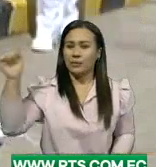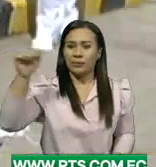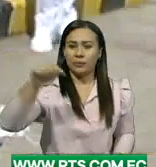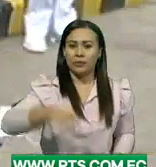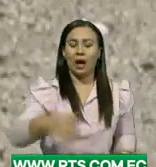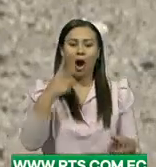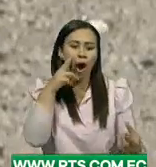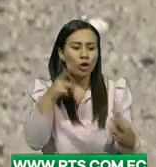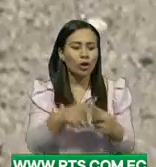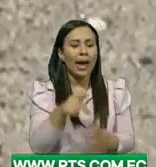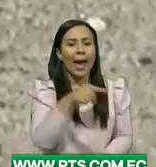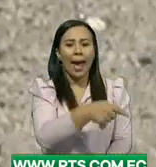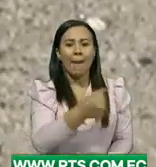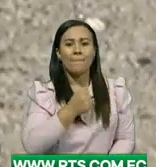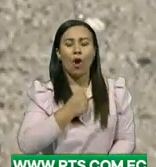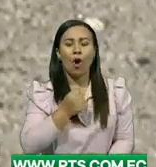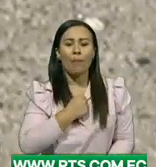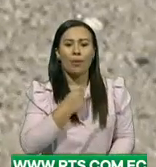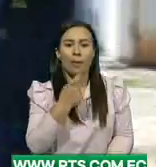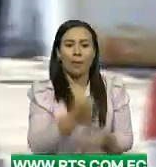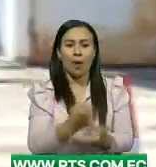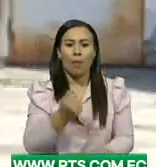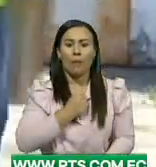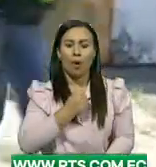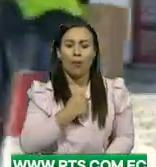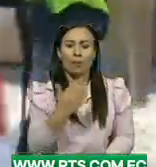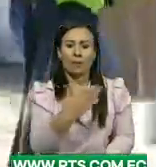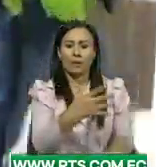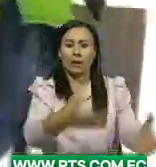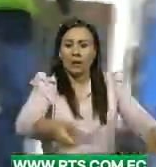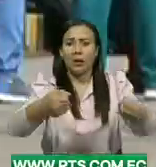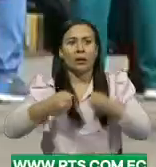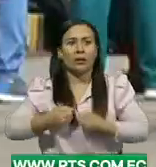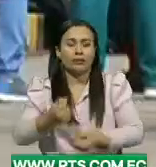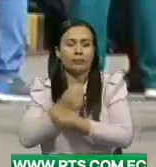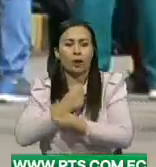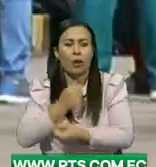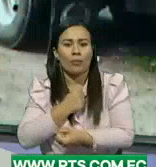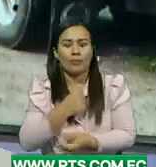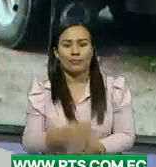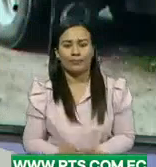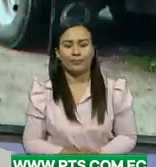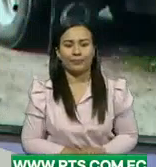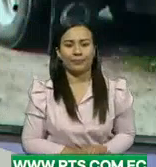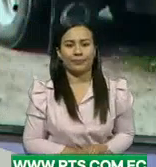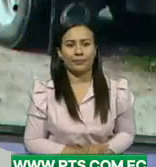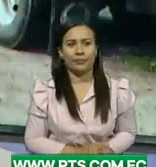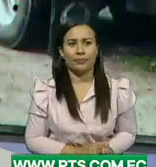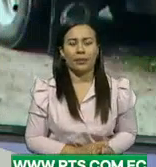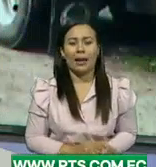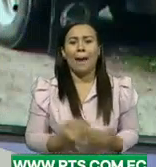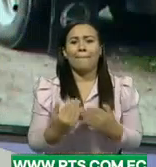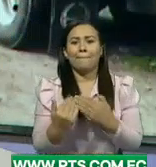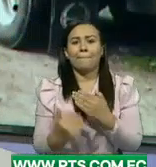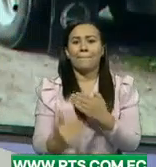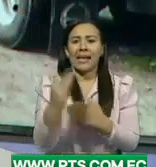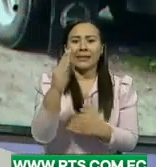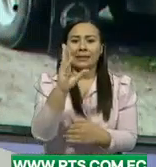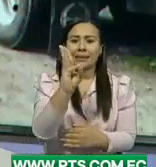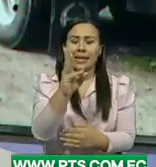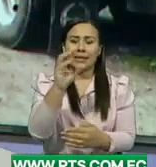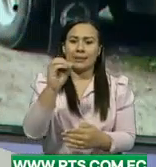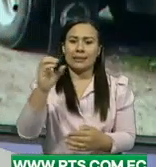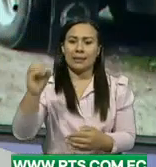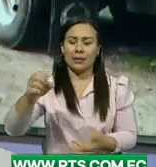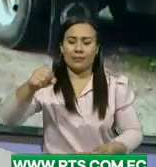sitio y reconocieron su producto. Informó Adriana Méndez. Más de 600 sacos